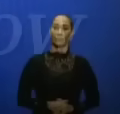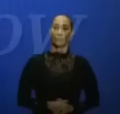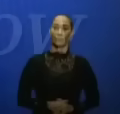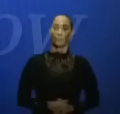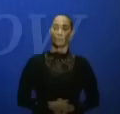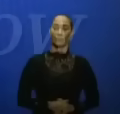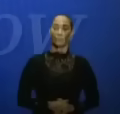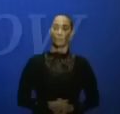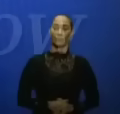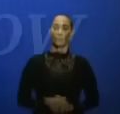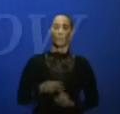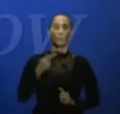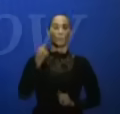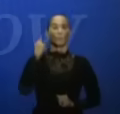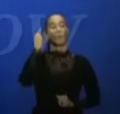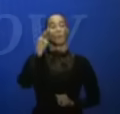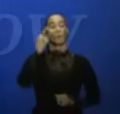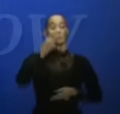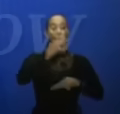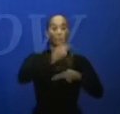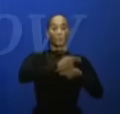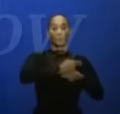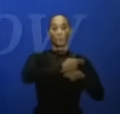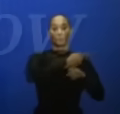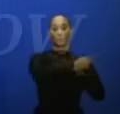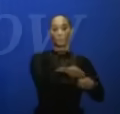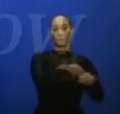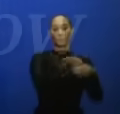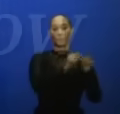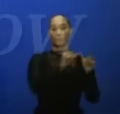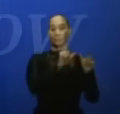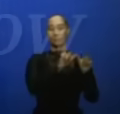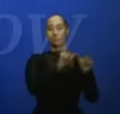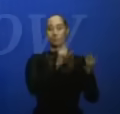Yo creo que en Haití hay un grupo de